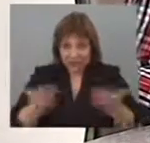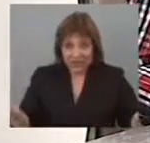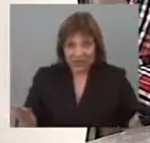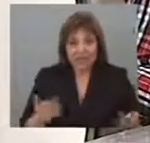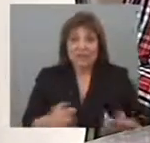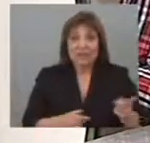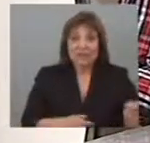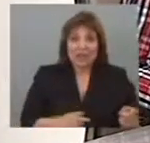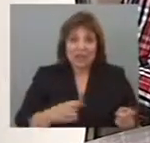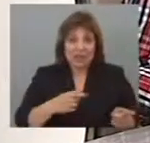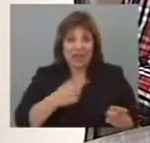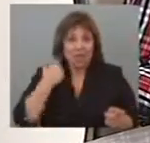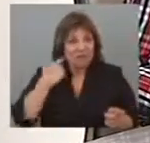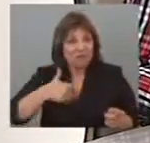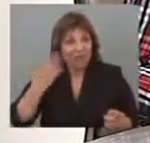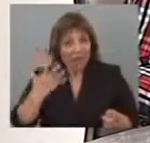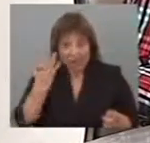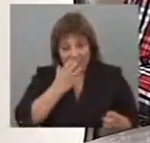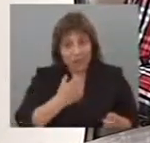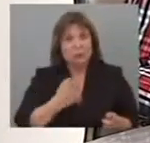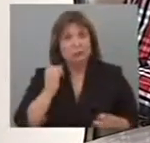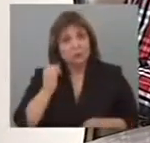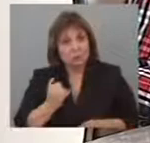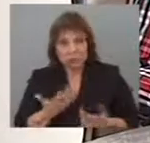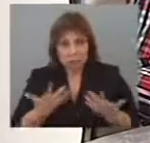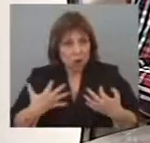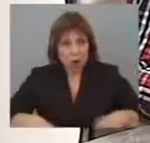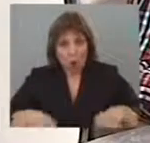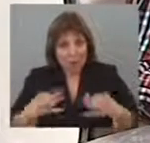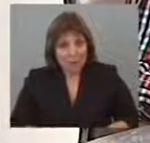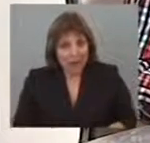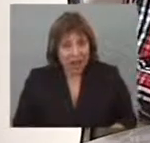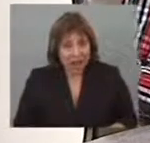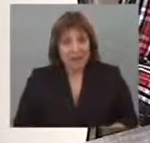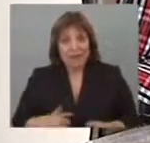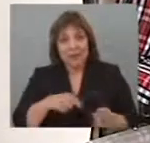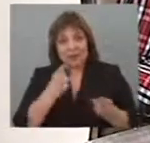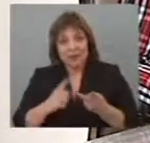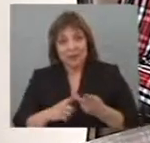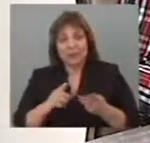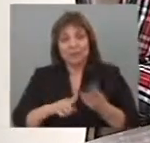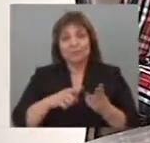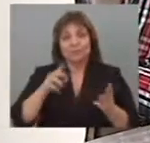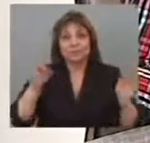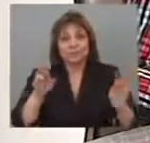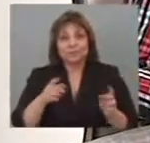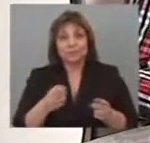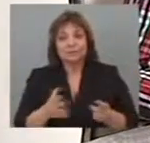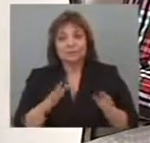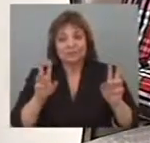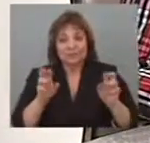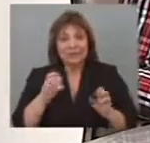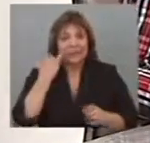que las difamaran, digamos, también un porcentaje de ese entorno estaba diciendo eso. Y después con algunos temas, como tiene que ver el tema incluso